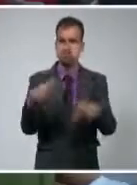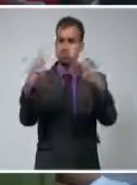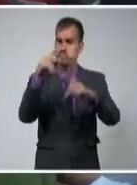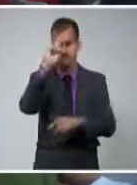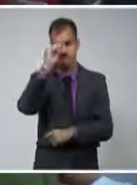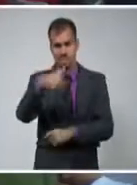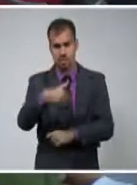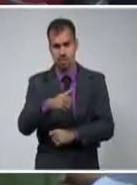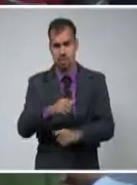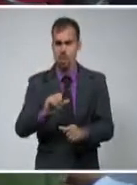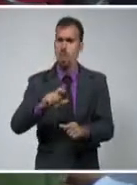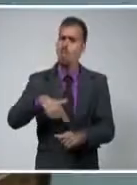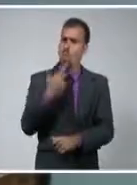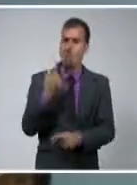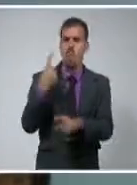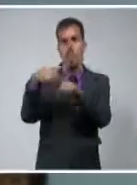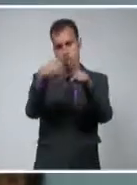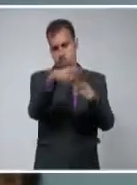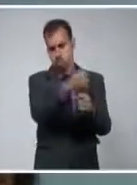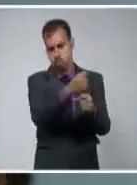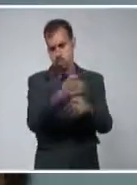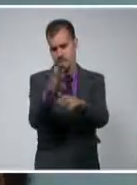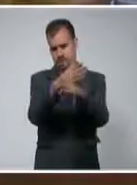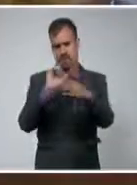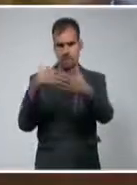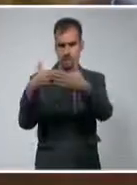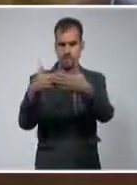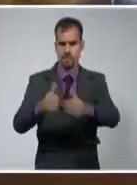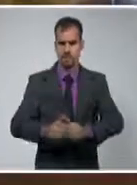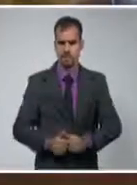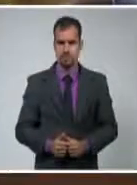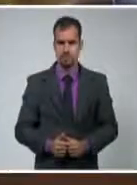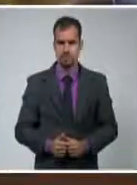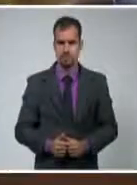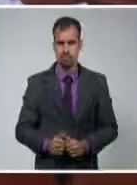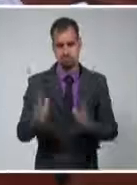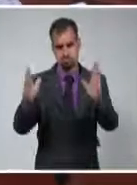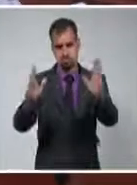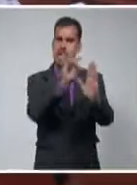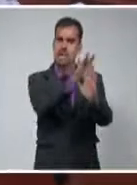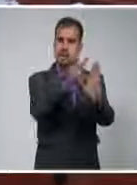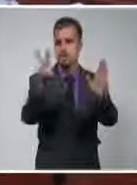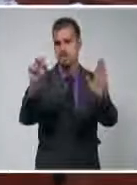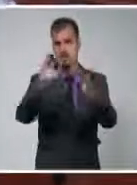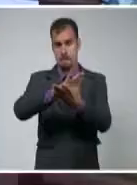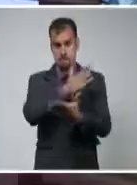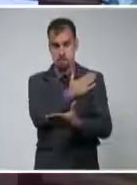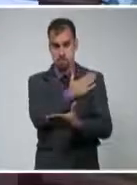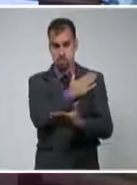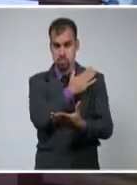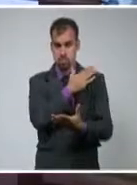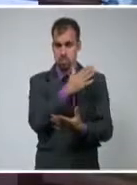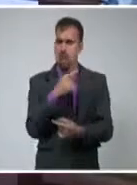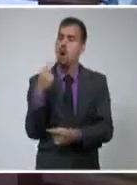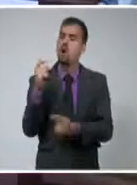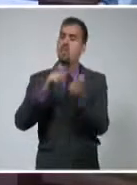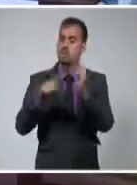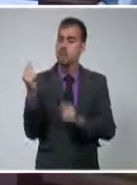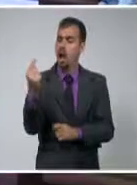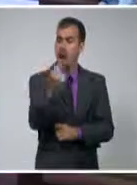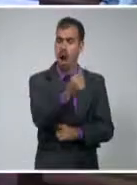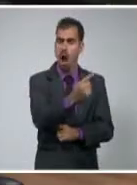cultura, entre otros trabajadores de diversos sectores. Entre el 15 y el 20 de marzo, los delegados realizarán en cada provincia